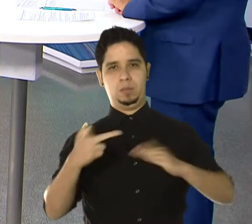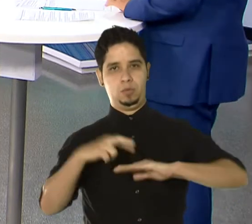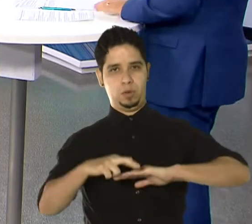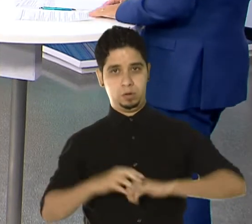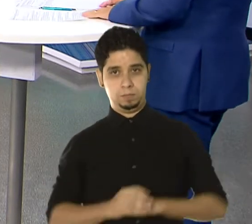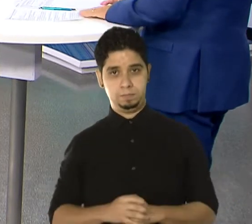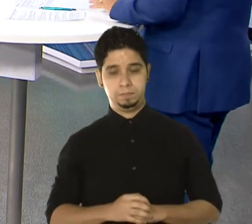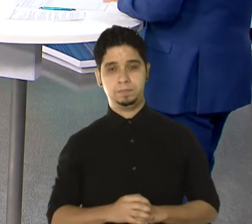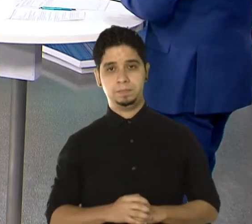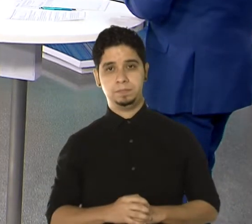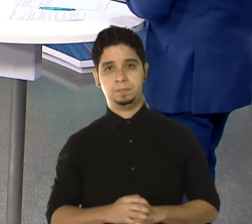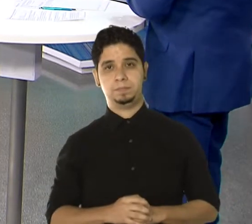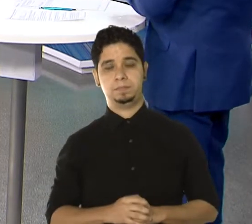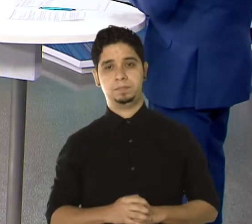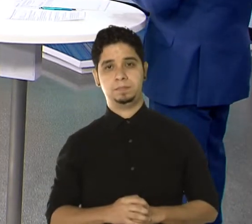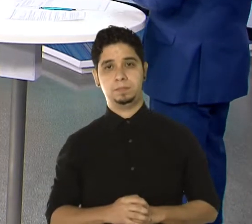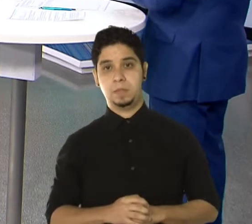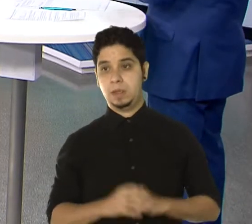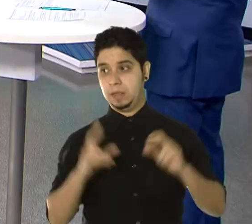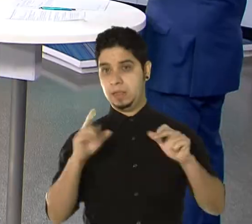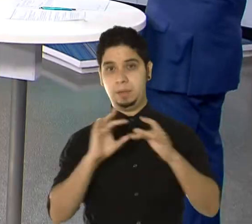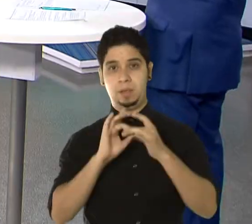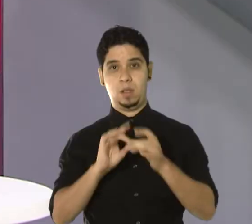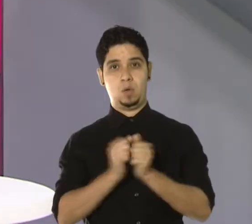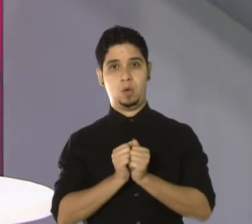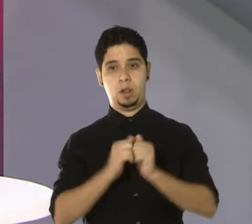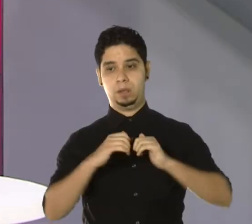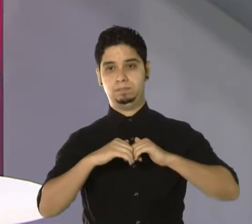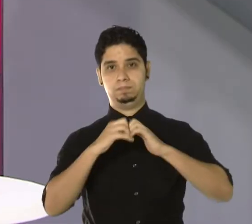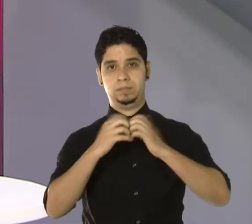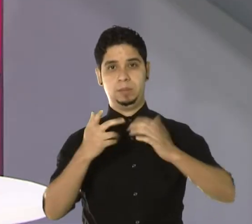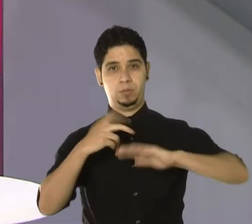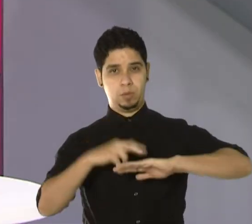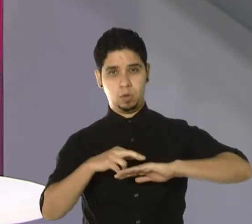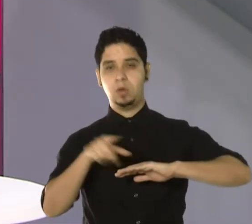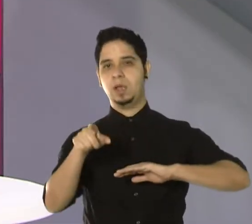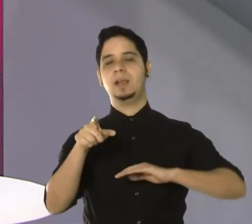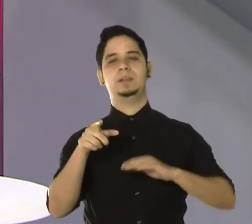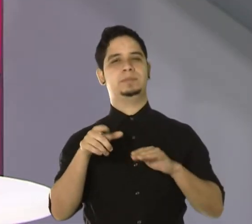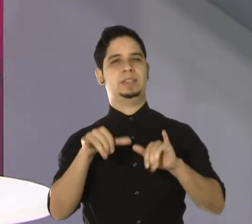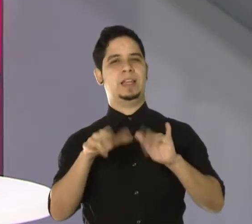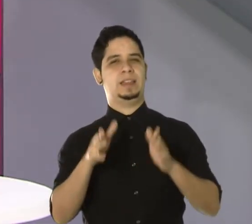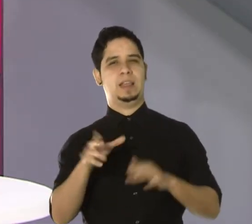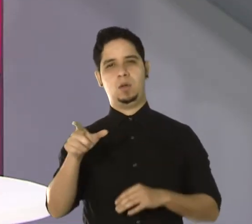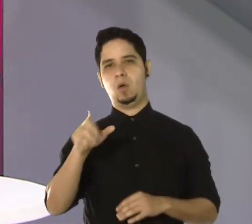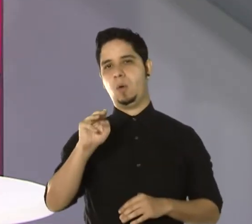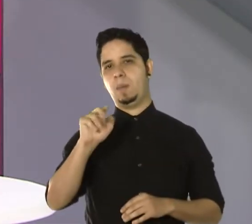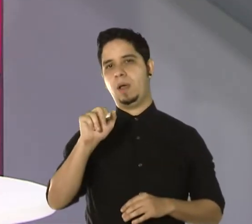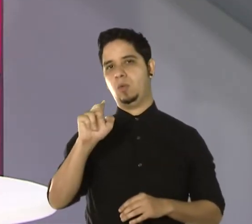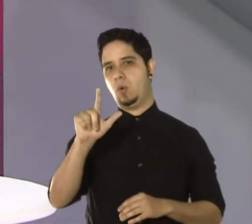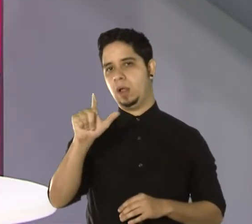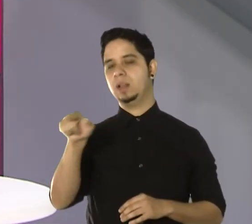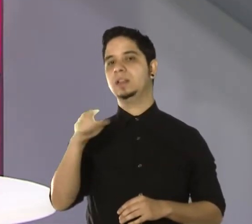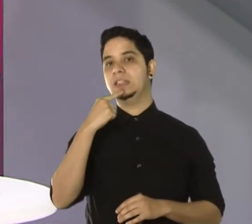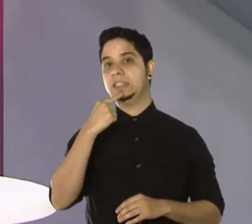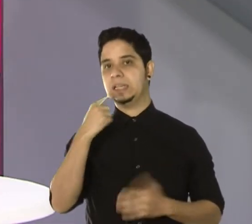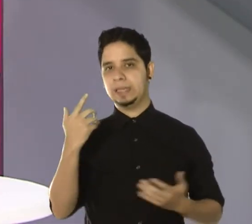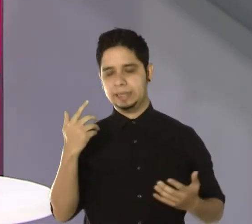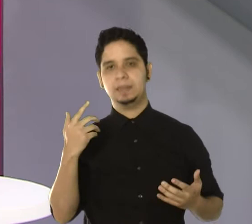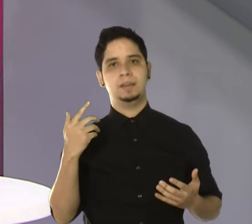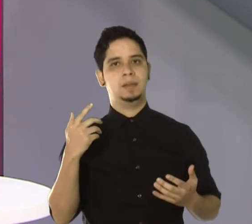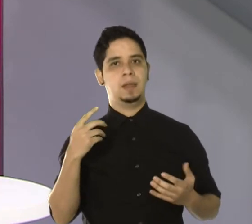Rico. Y el tema de la reconstrucción del país, el ingeniero Manuel Lavoy ha dicho que el 2022 es el año de